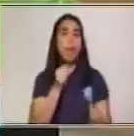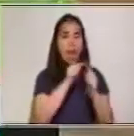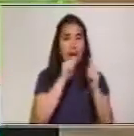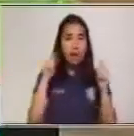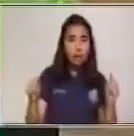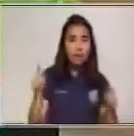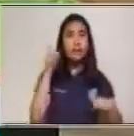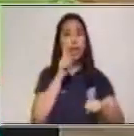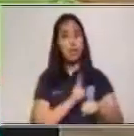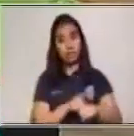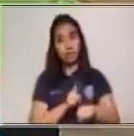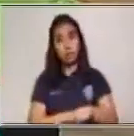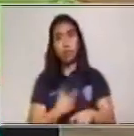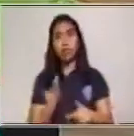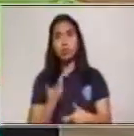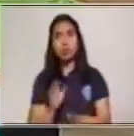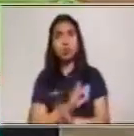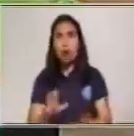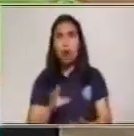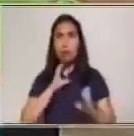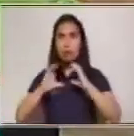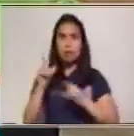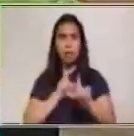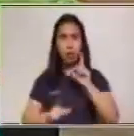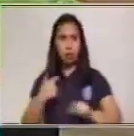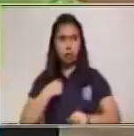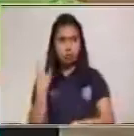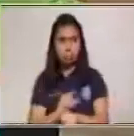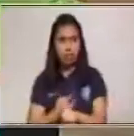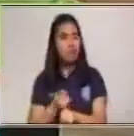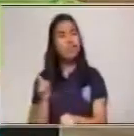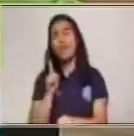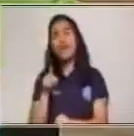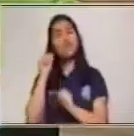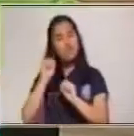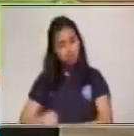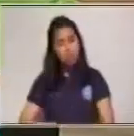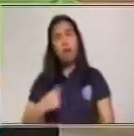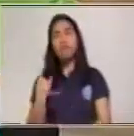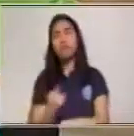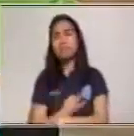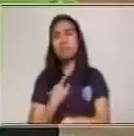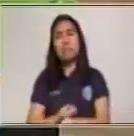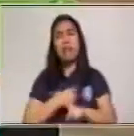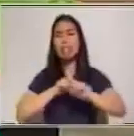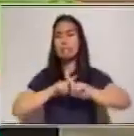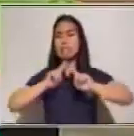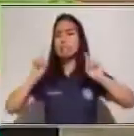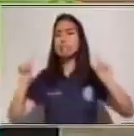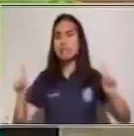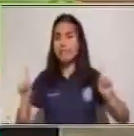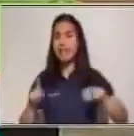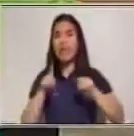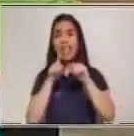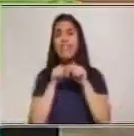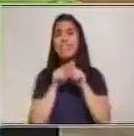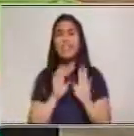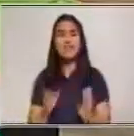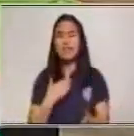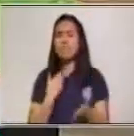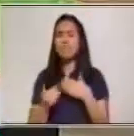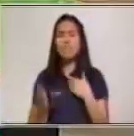puedes utilizarlo en cualquiera de las asignaturas. ¿Cuántos organizadores llevamos? 3. A ver,